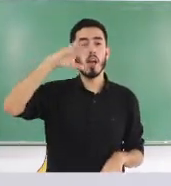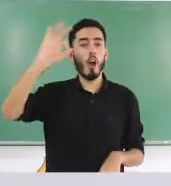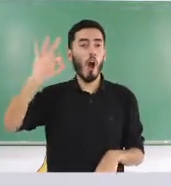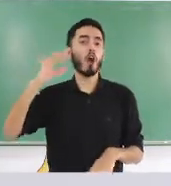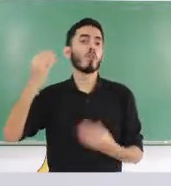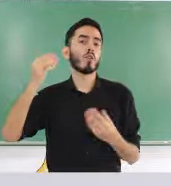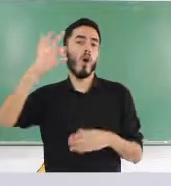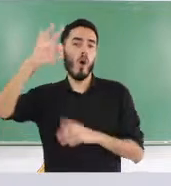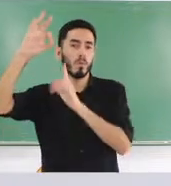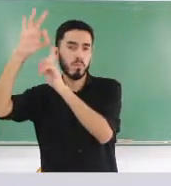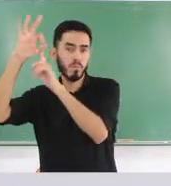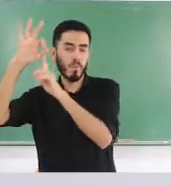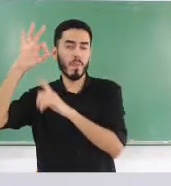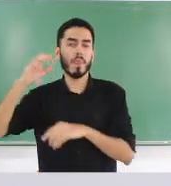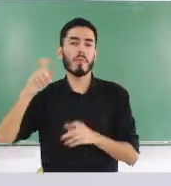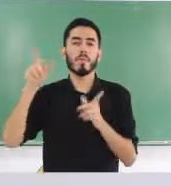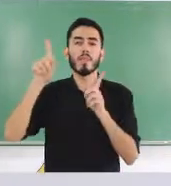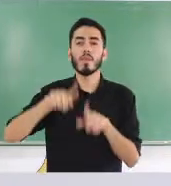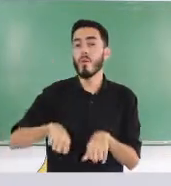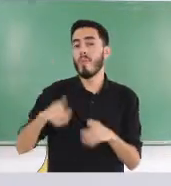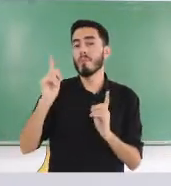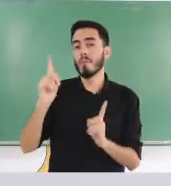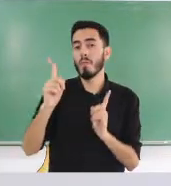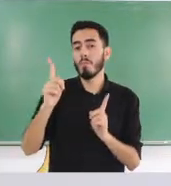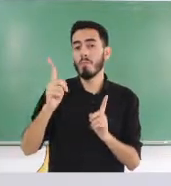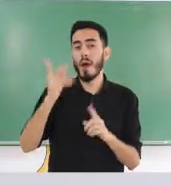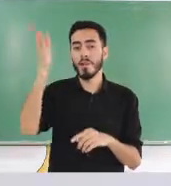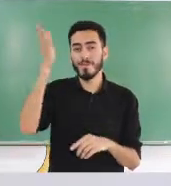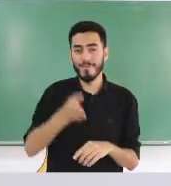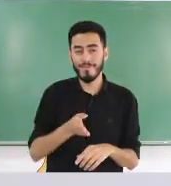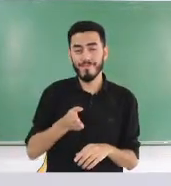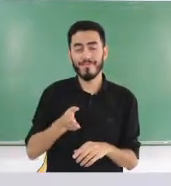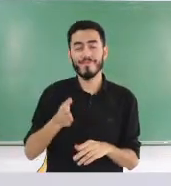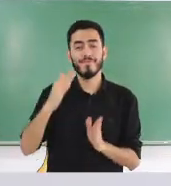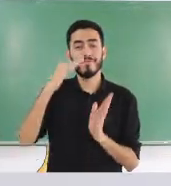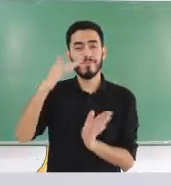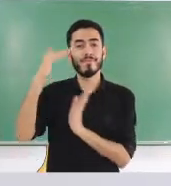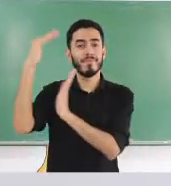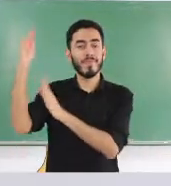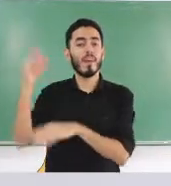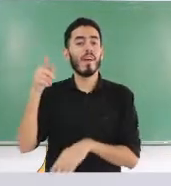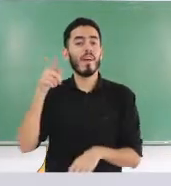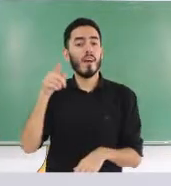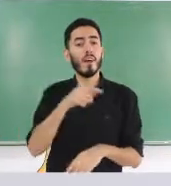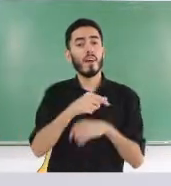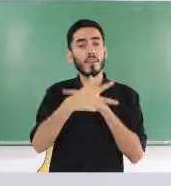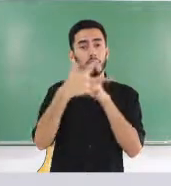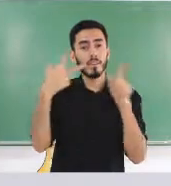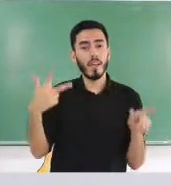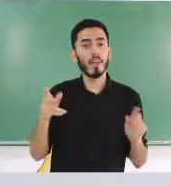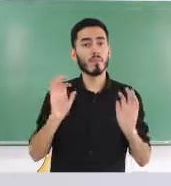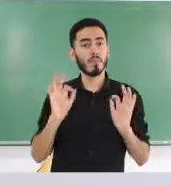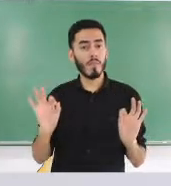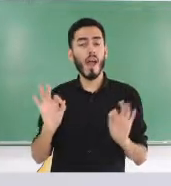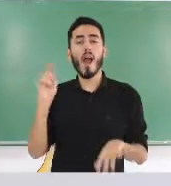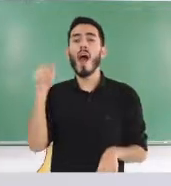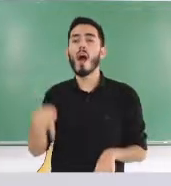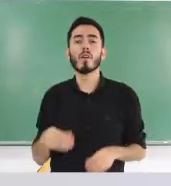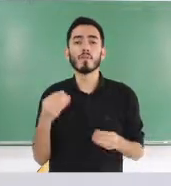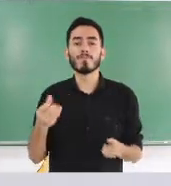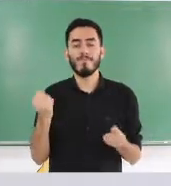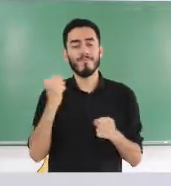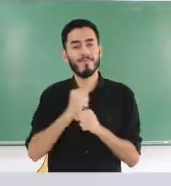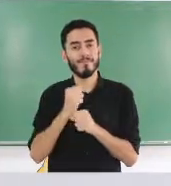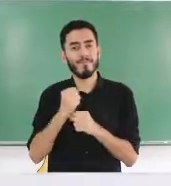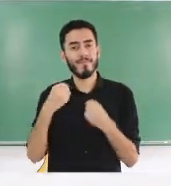OQ, que también están ubicados sobre una misma transversal. Con estas tres consideraciones vamos a pasar a hacer algunos